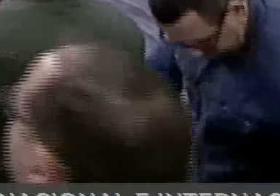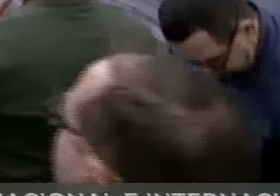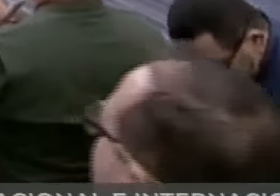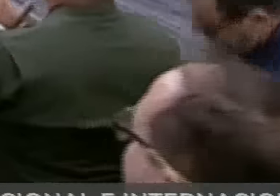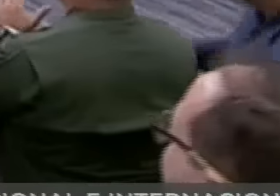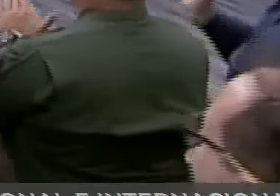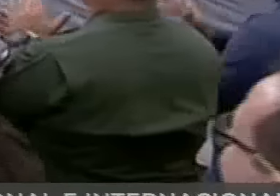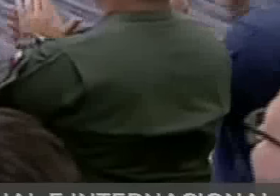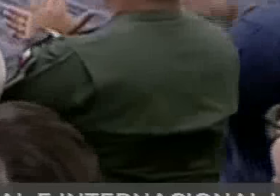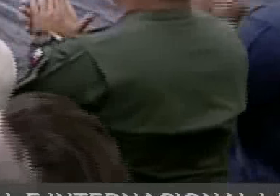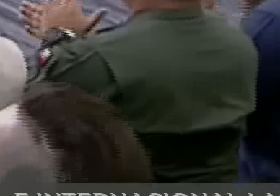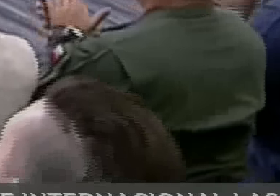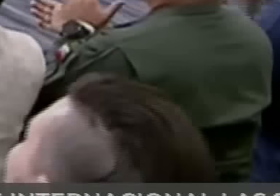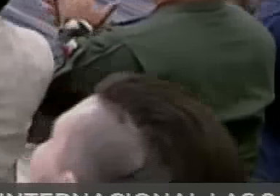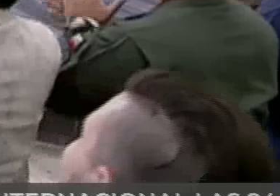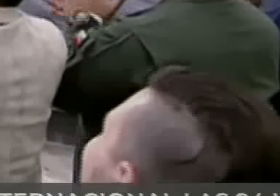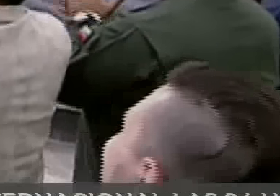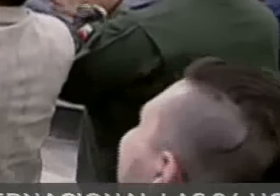más.